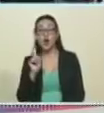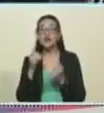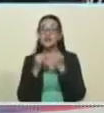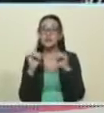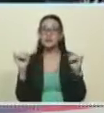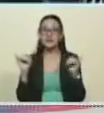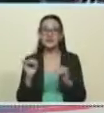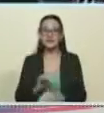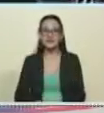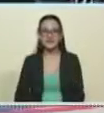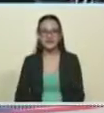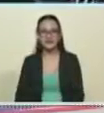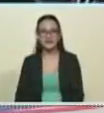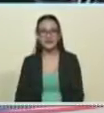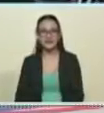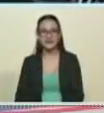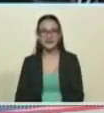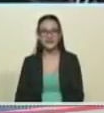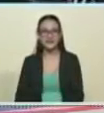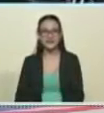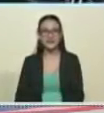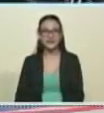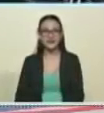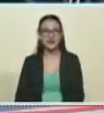A dependiente,